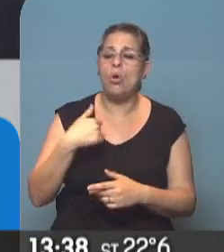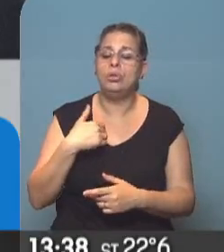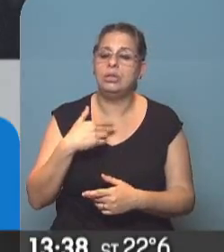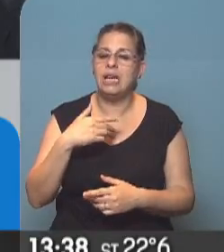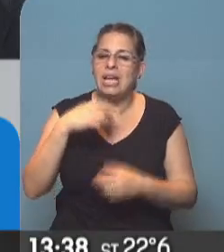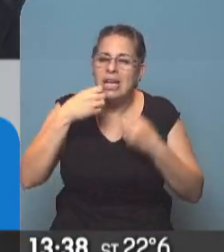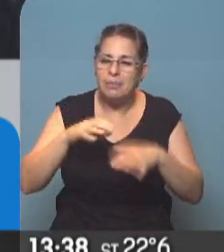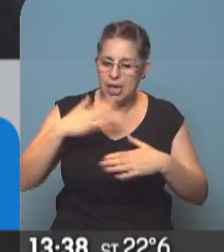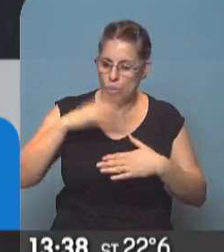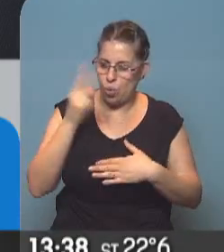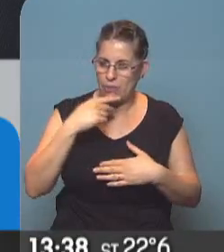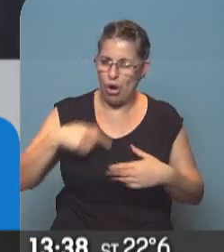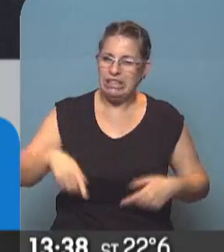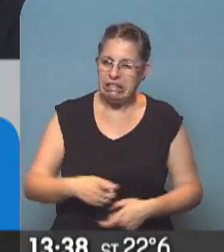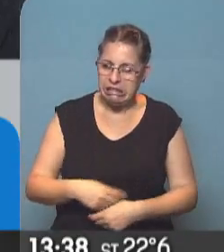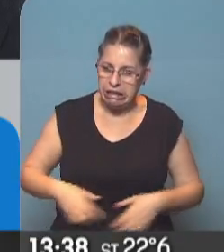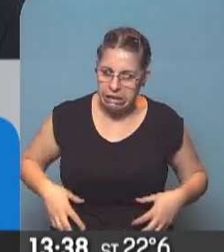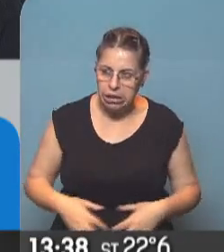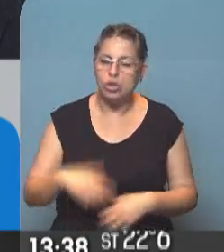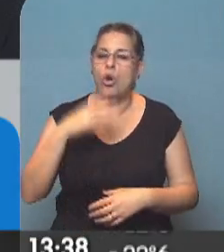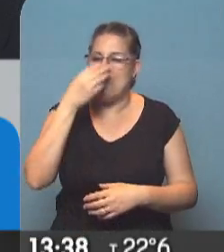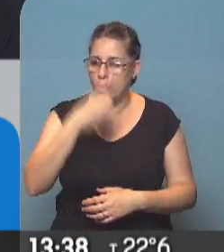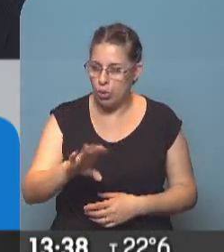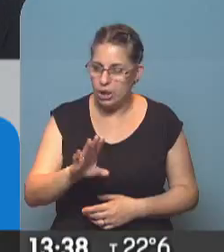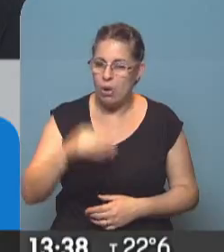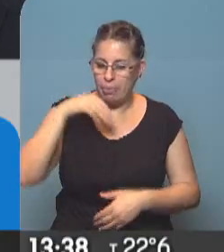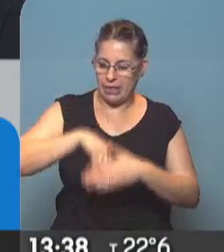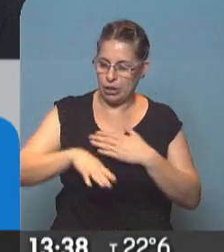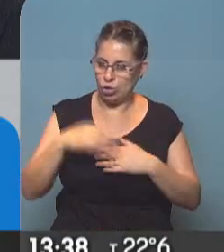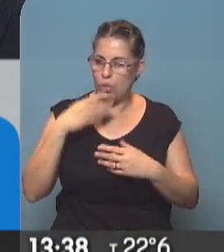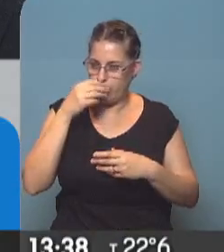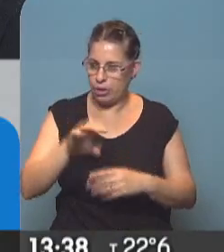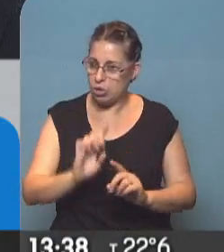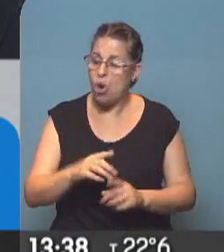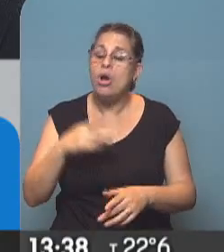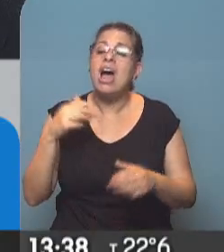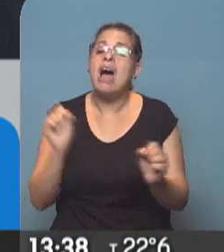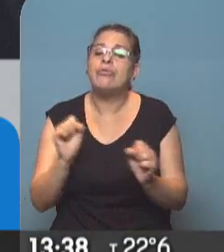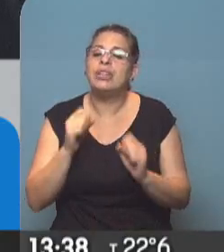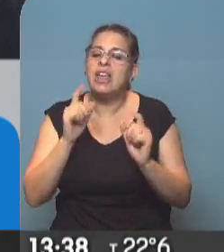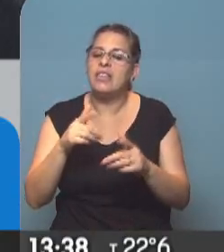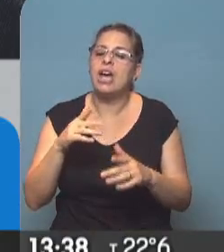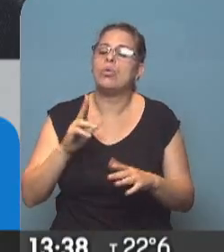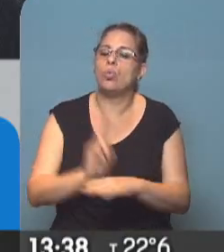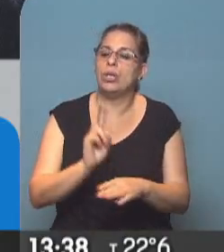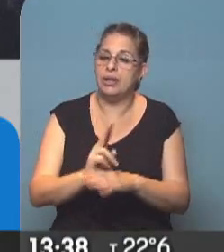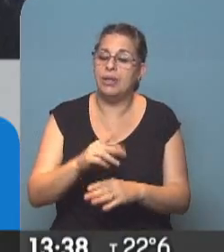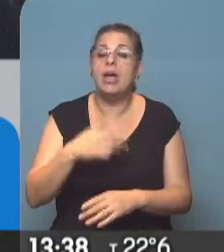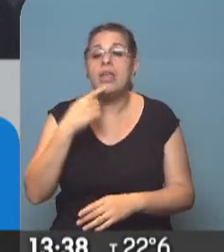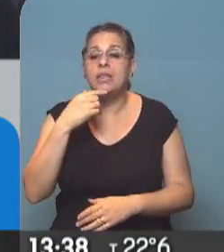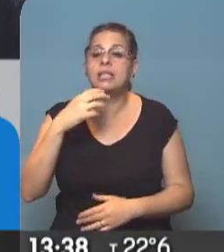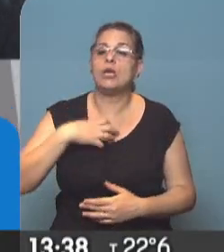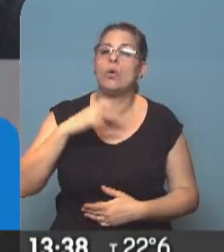la putrefacción en la parte intestinal y en la parte interna del individuo. Pero bueno, también eso hace que el cadáver flote más,